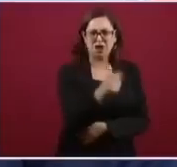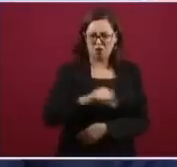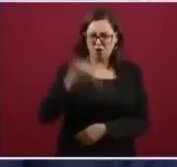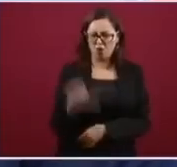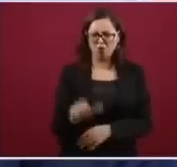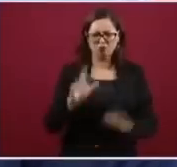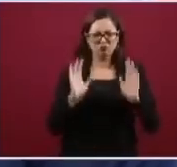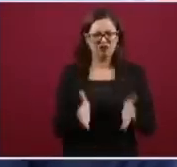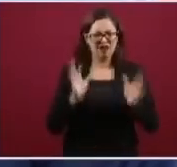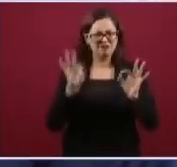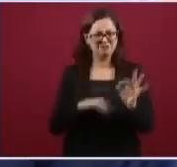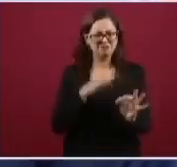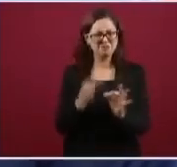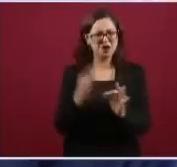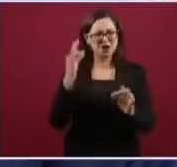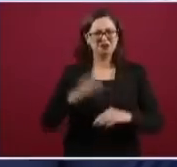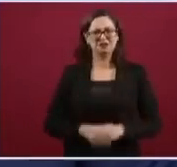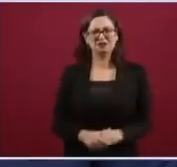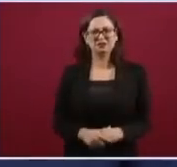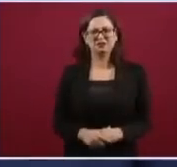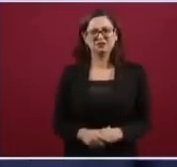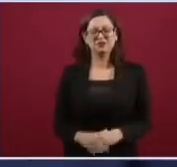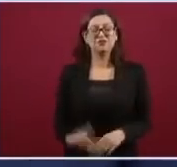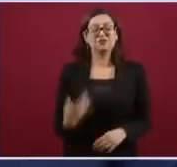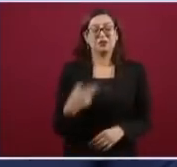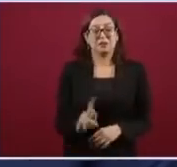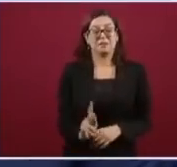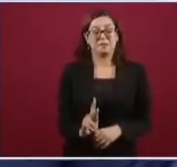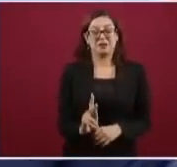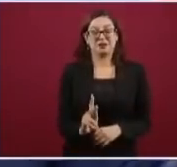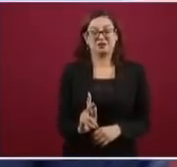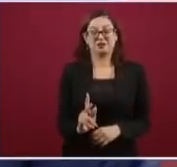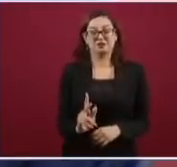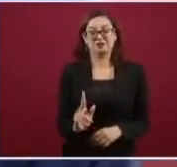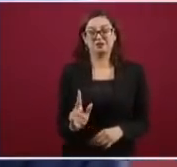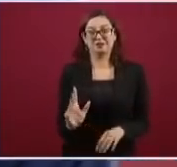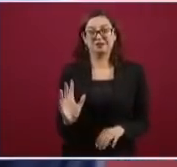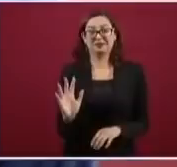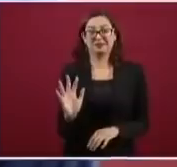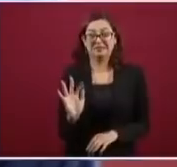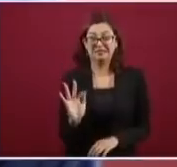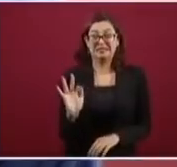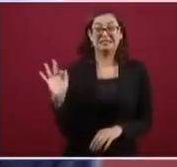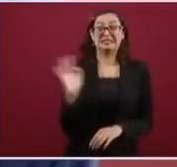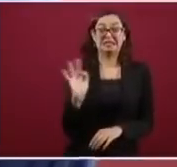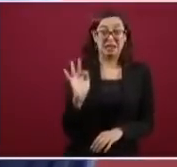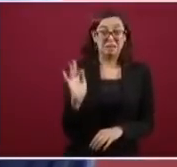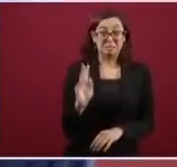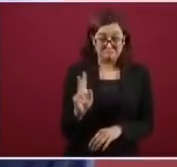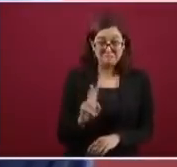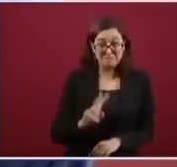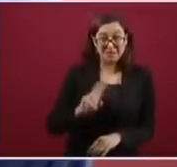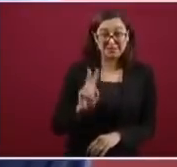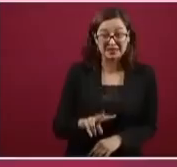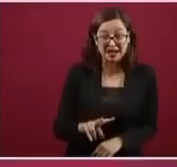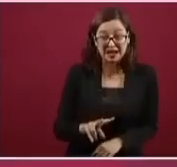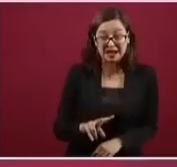pero estamos hablando de que si fuese cierto esto